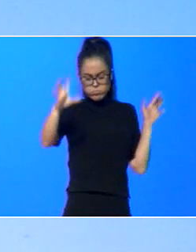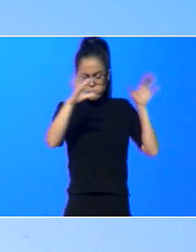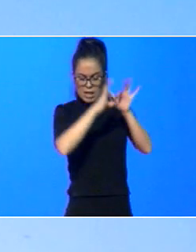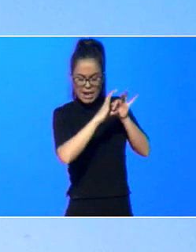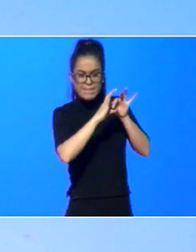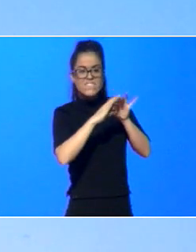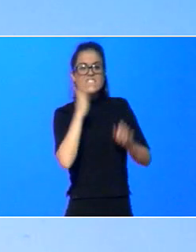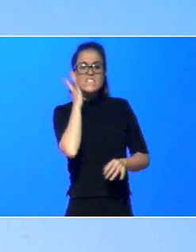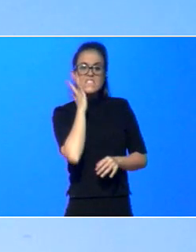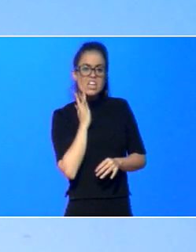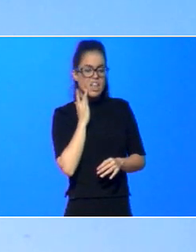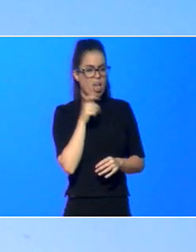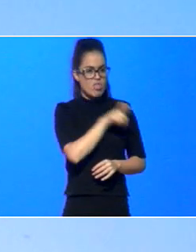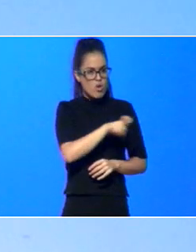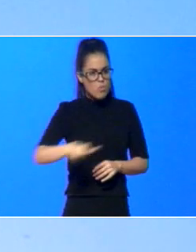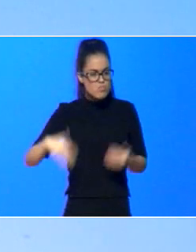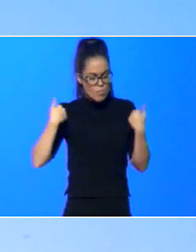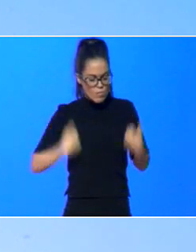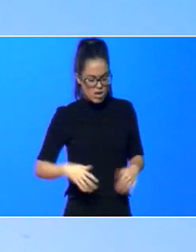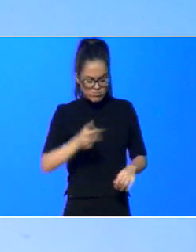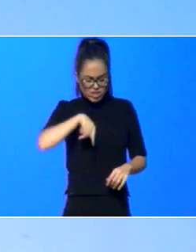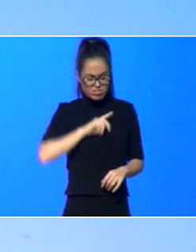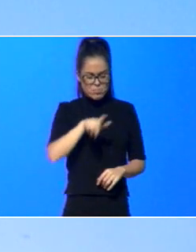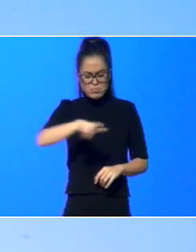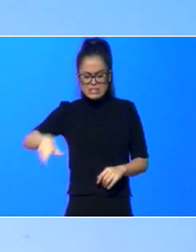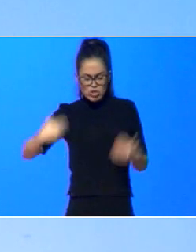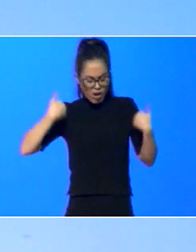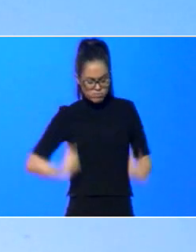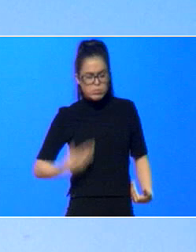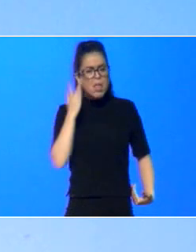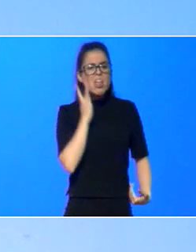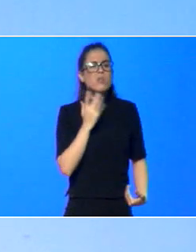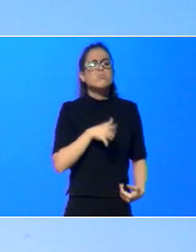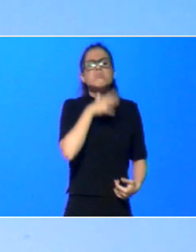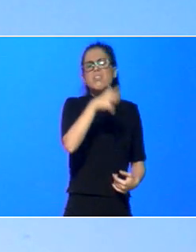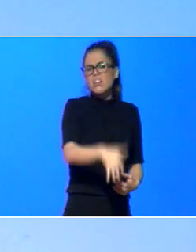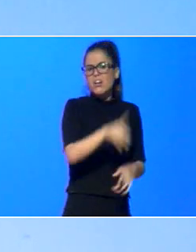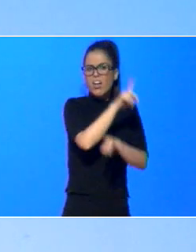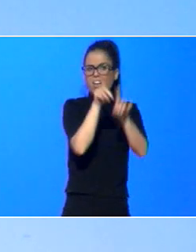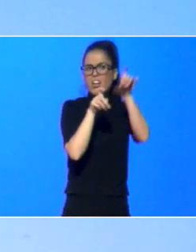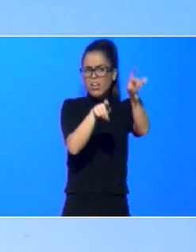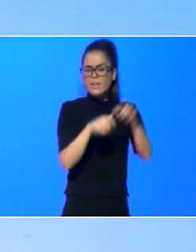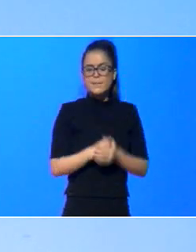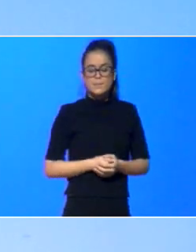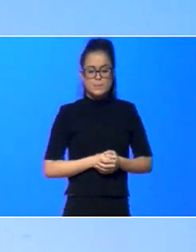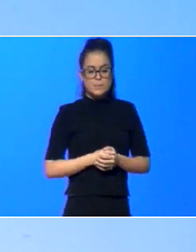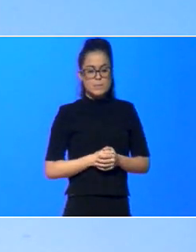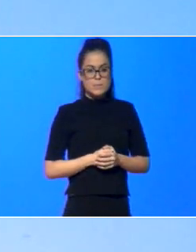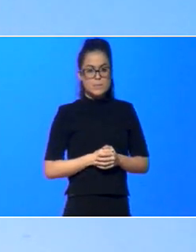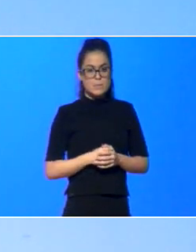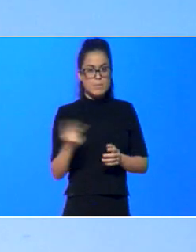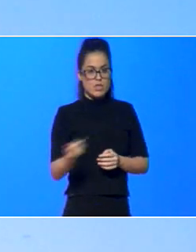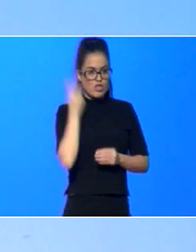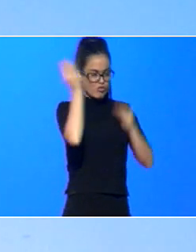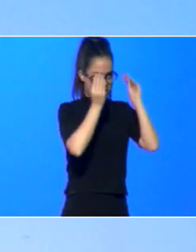y cuando nos preguntamos el Por qué los seres humanos son dignos aparte de la ahí hay dos grandes